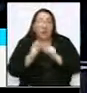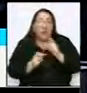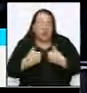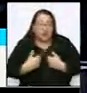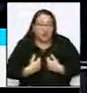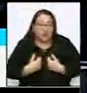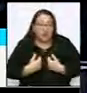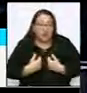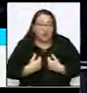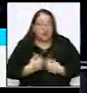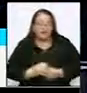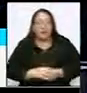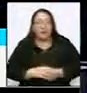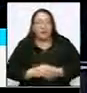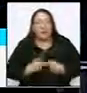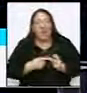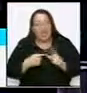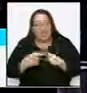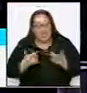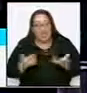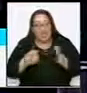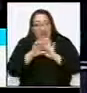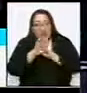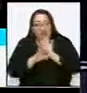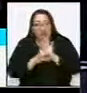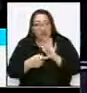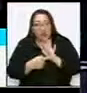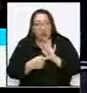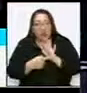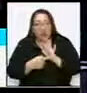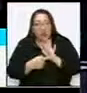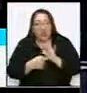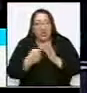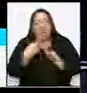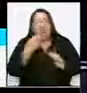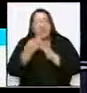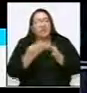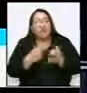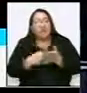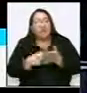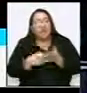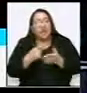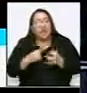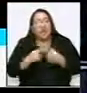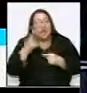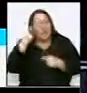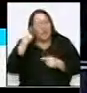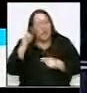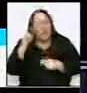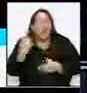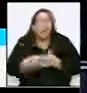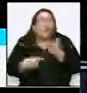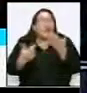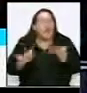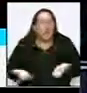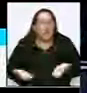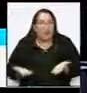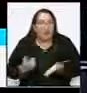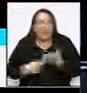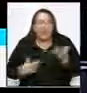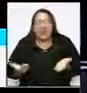ciudadanos. Por tanto, la Constitución hay que interpretarla desde su finalidad principal.